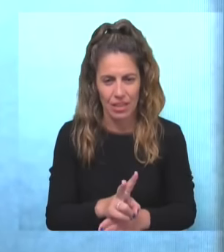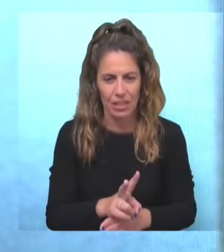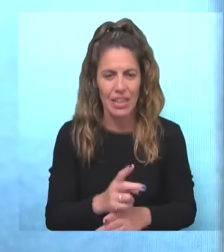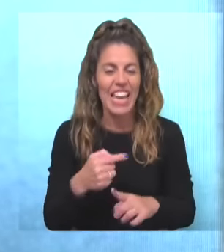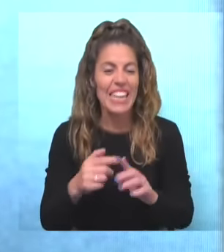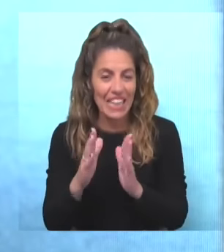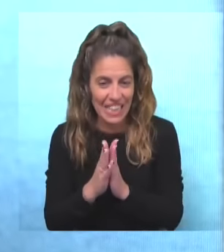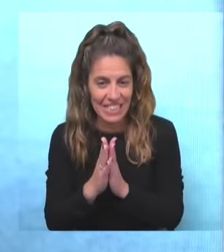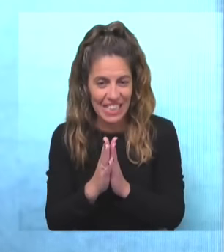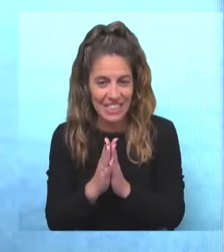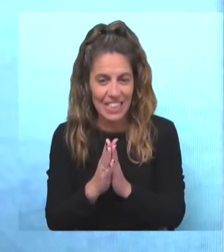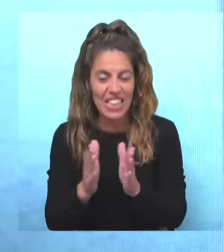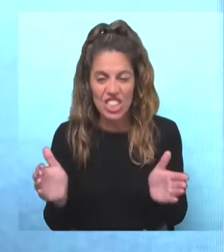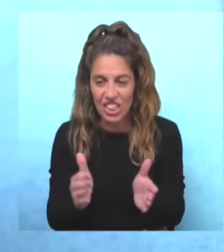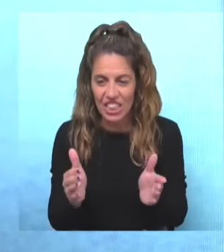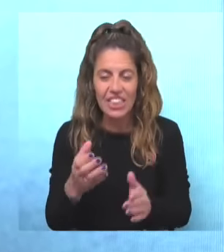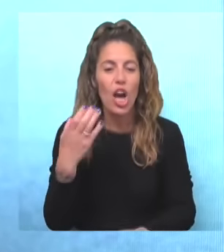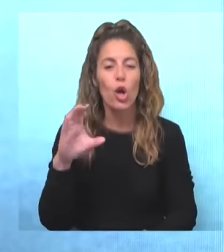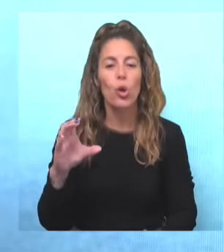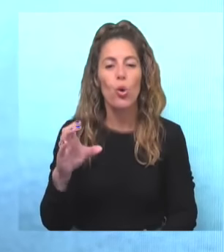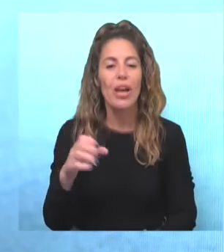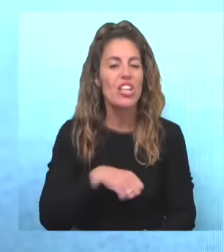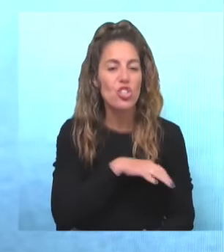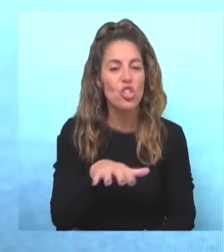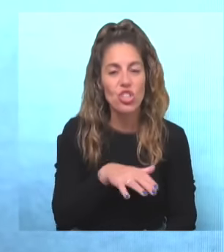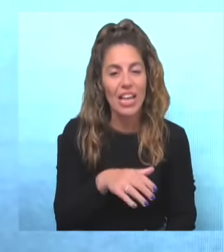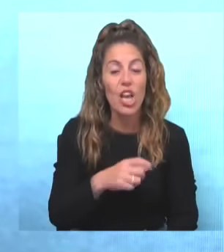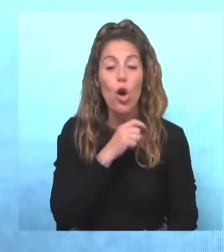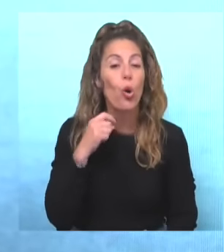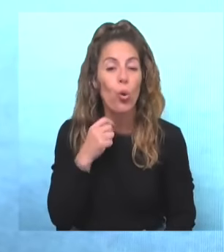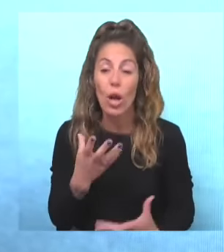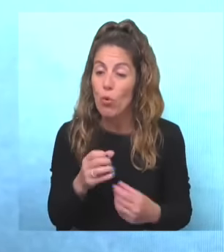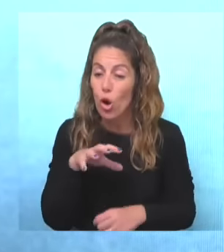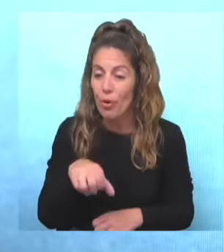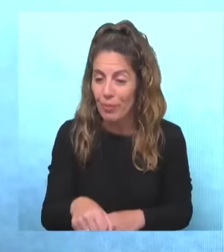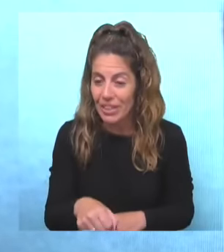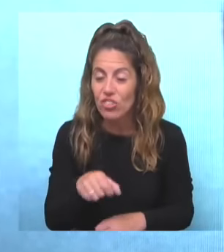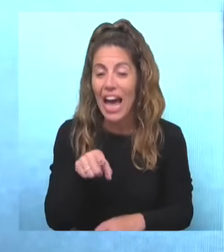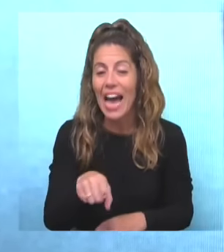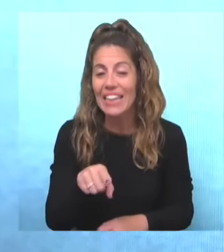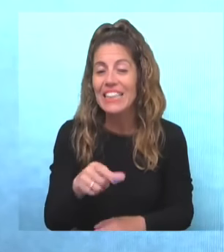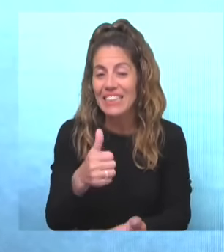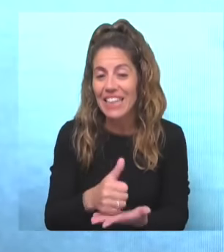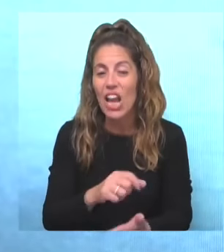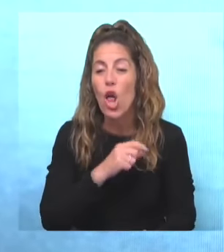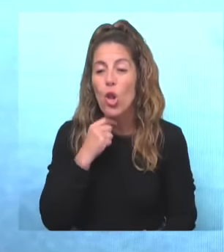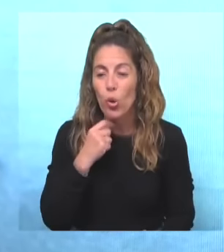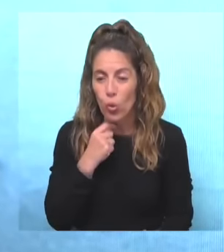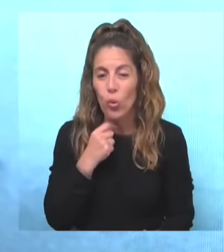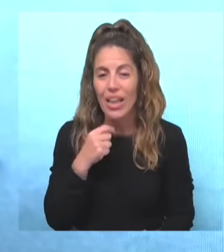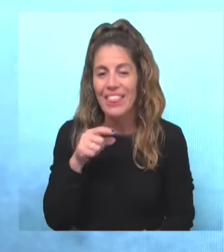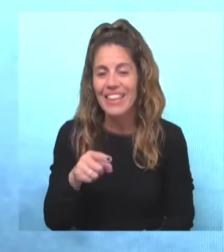iglesias chiquitas, clubes sociales con curas muy comprometidos. Ahí están los curas de